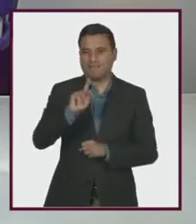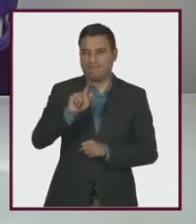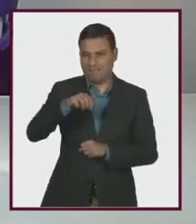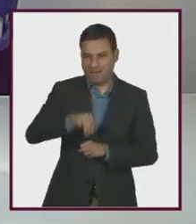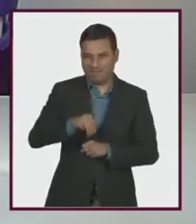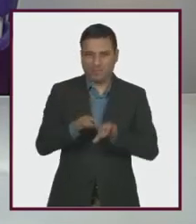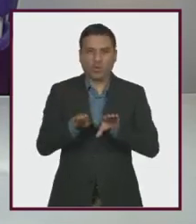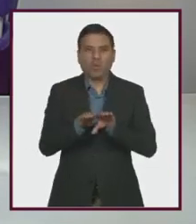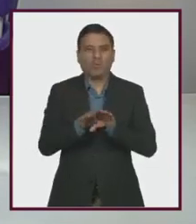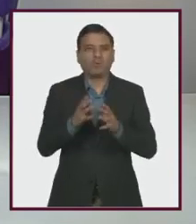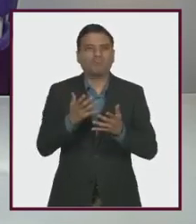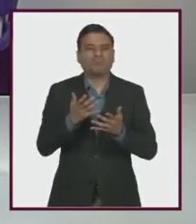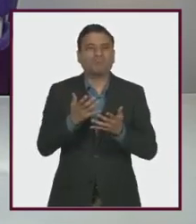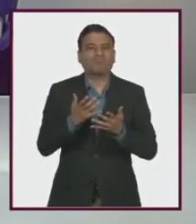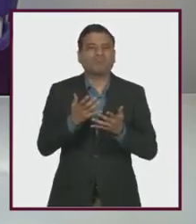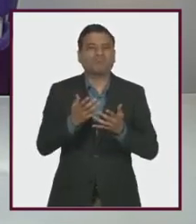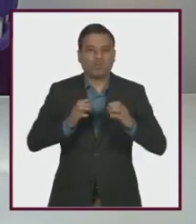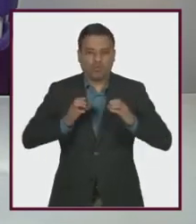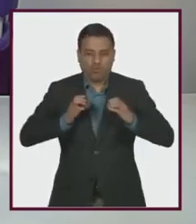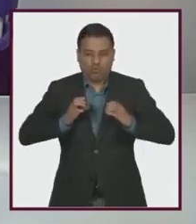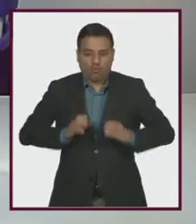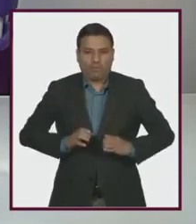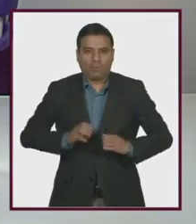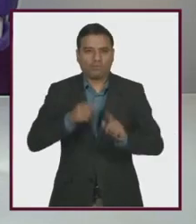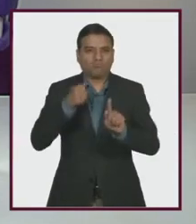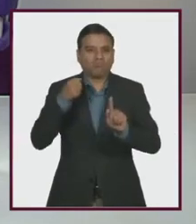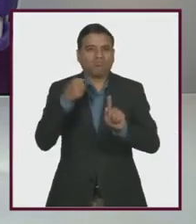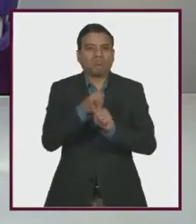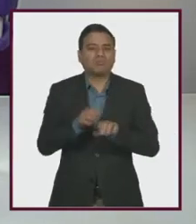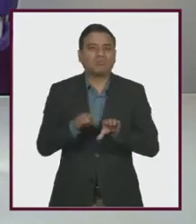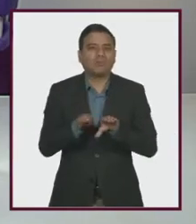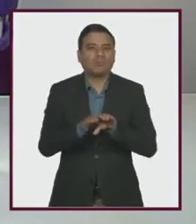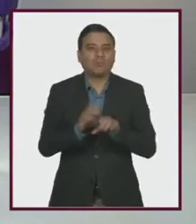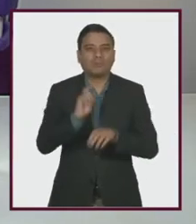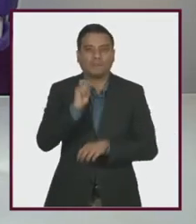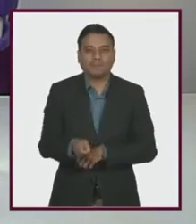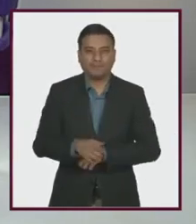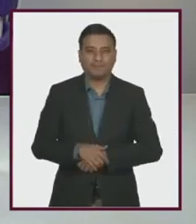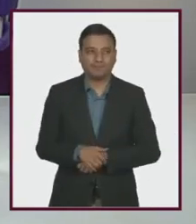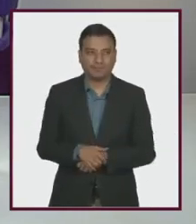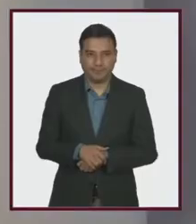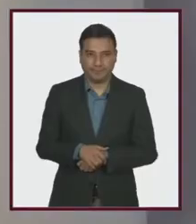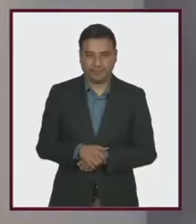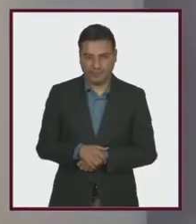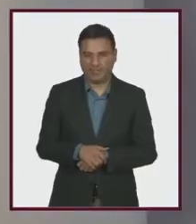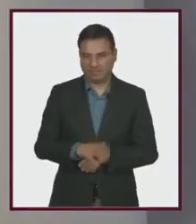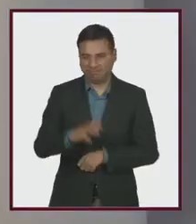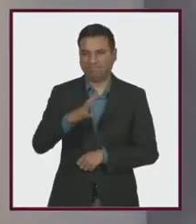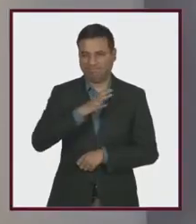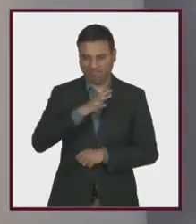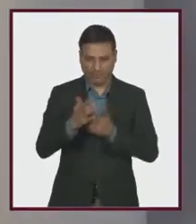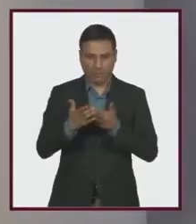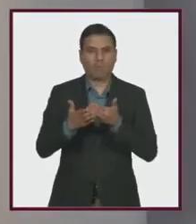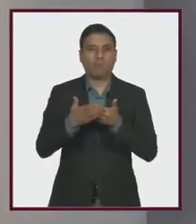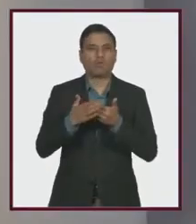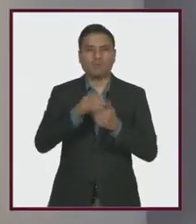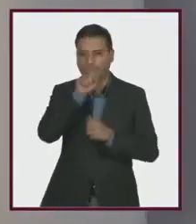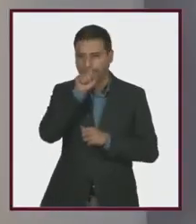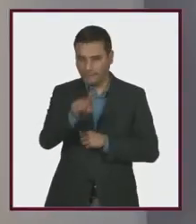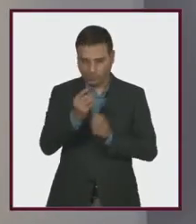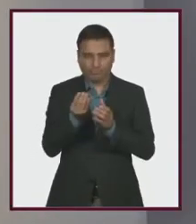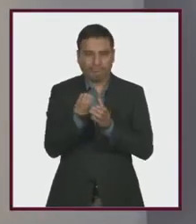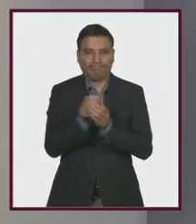el impacto que puede tener en el organismo de los adolescentes? Bueno, van a tener una sesión específica de benzodiazepinas donde se